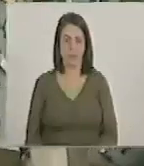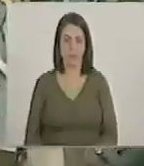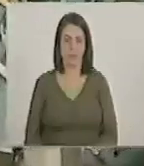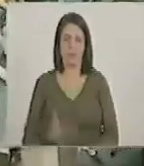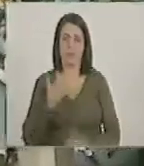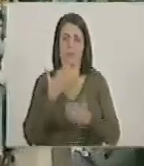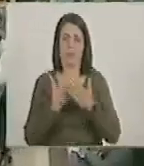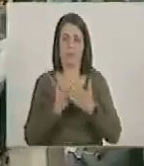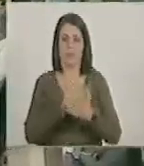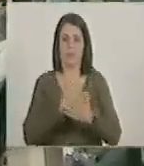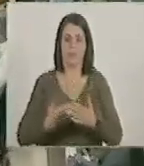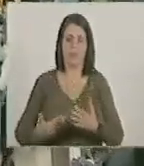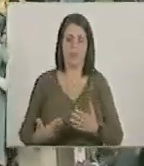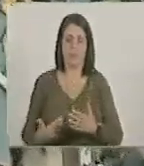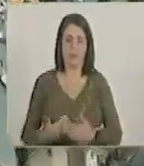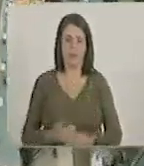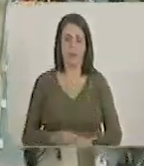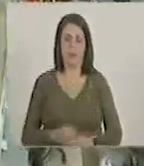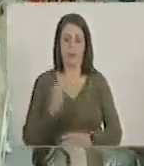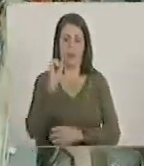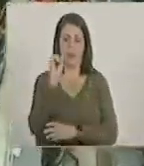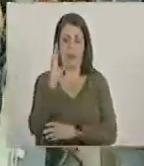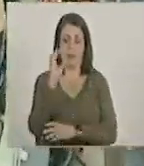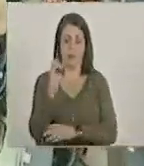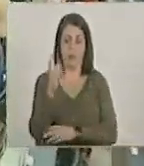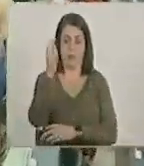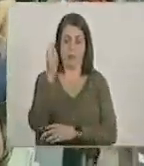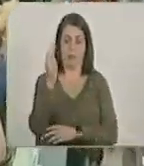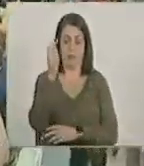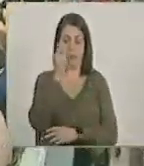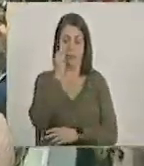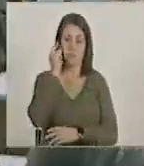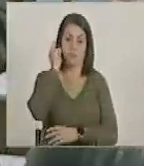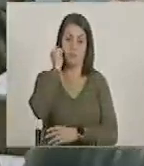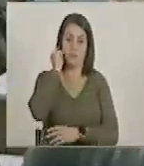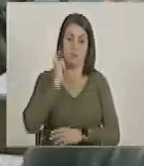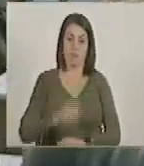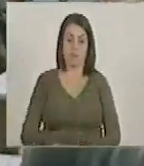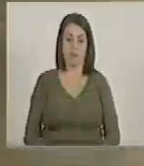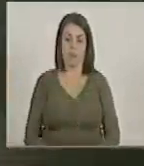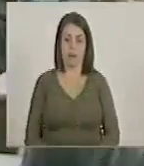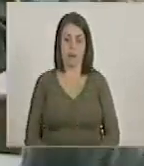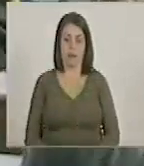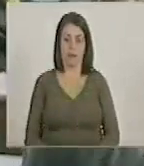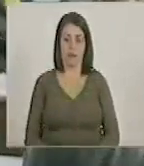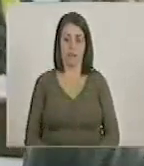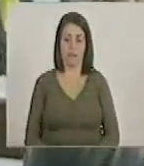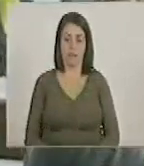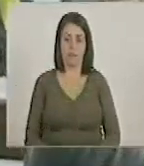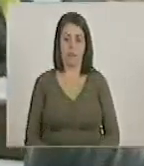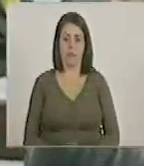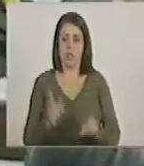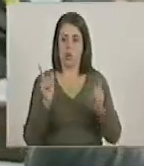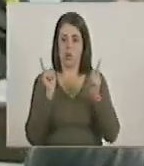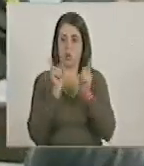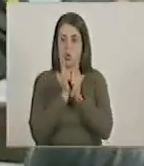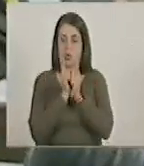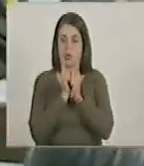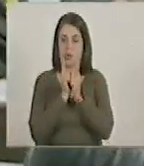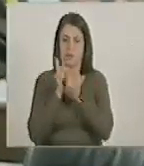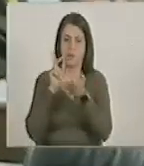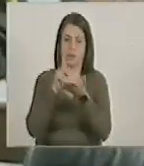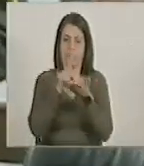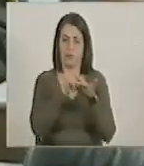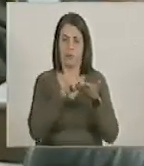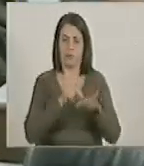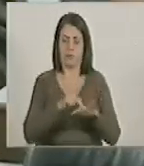Gracias, presidente, colegas diputados, colegas diputadas. Una brevísima